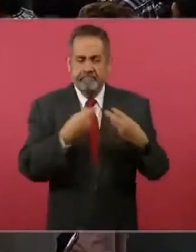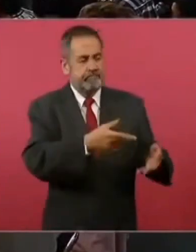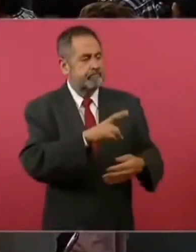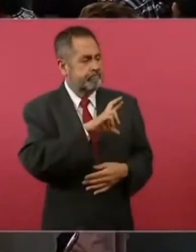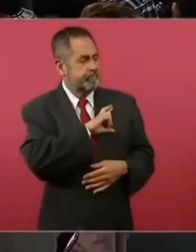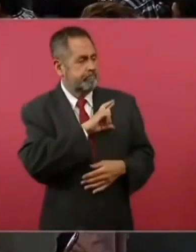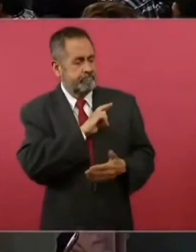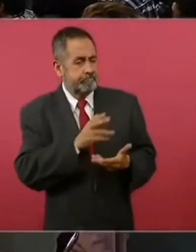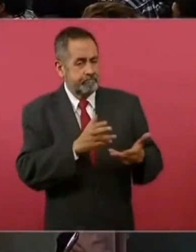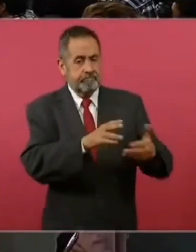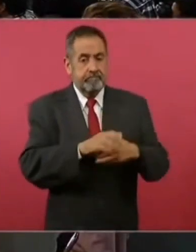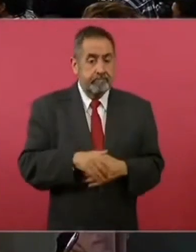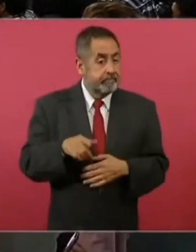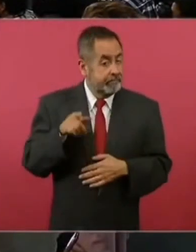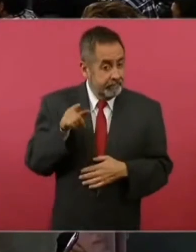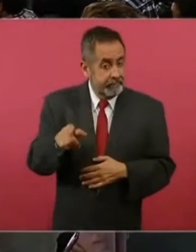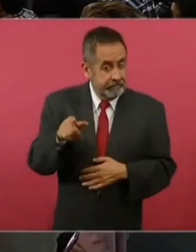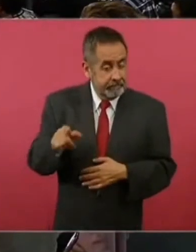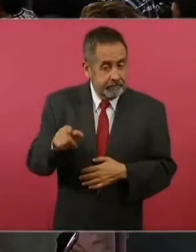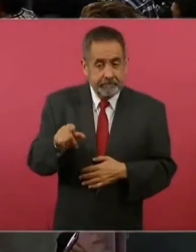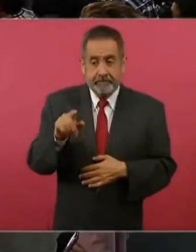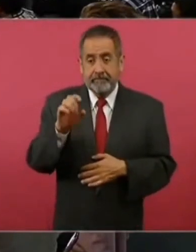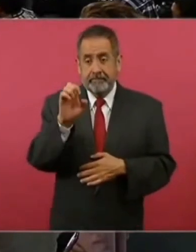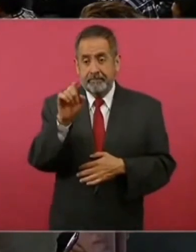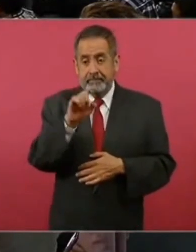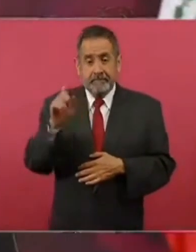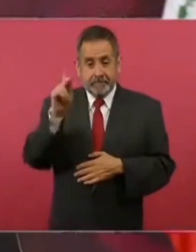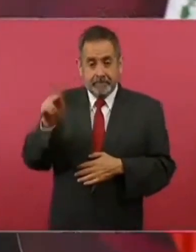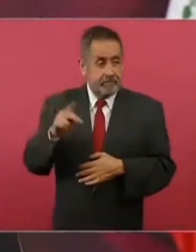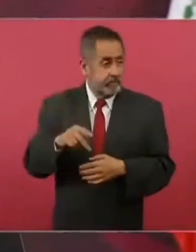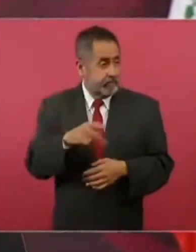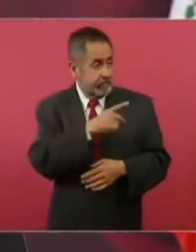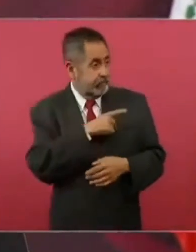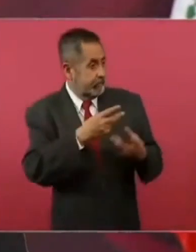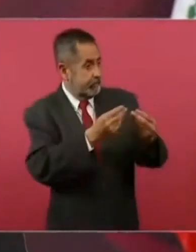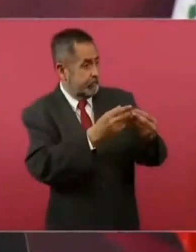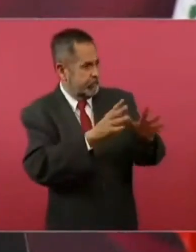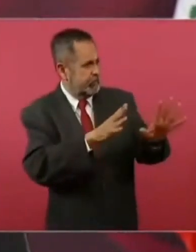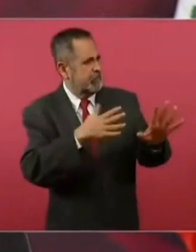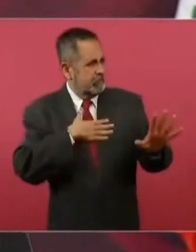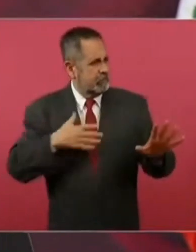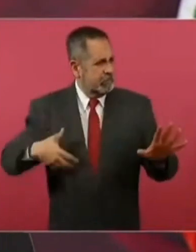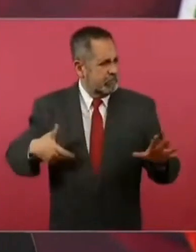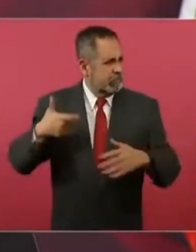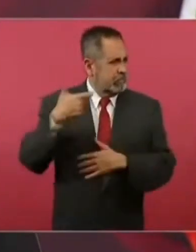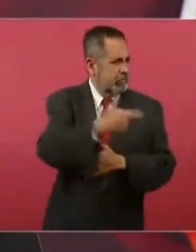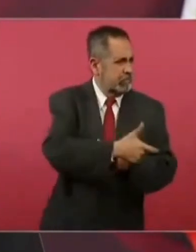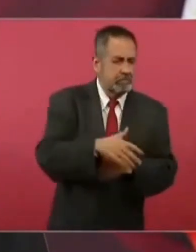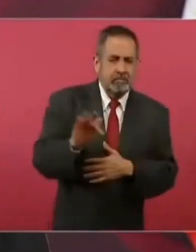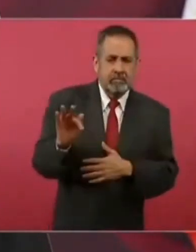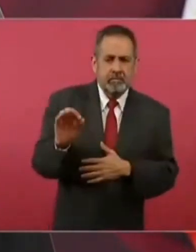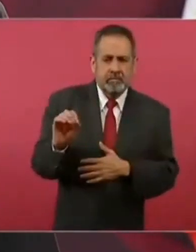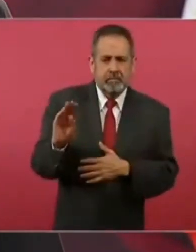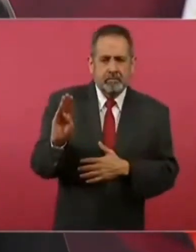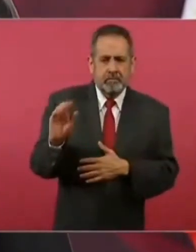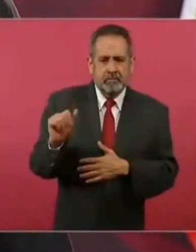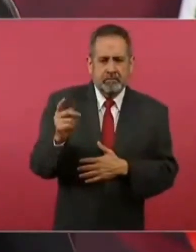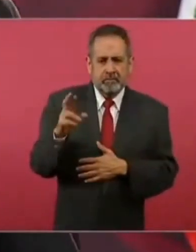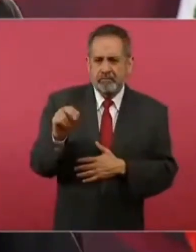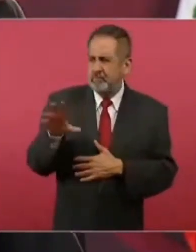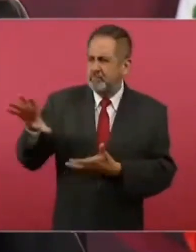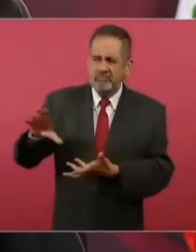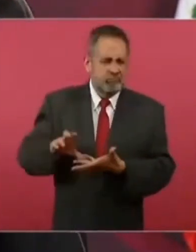convirtió las deudas privadas de unos cuantos en deuda pública. El FOBAPROA, una deuda de